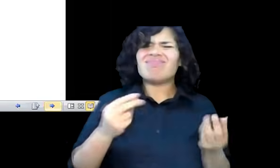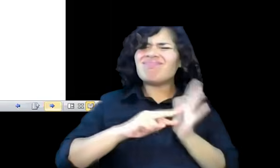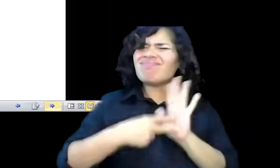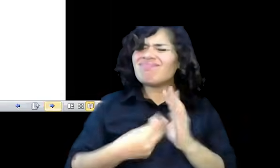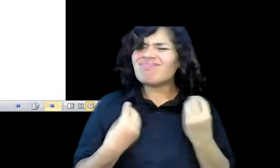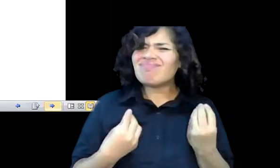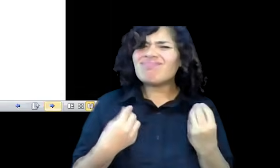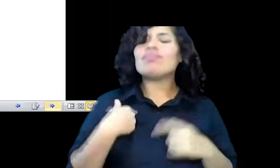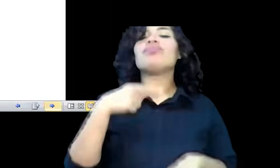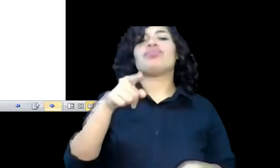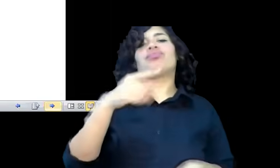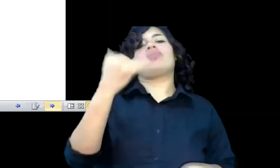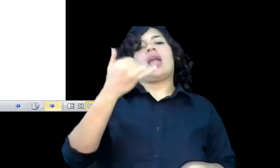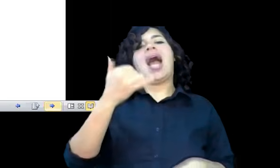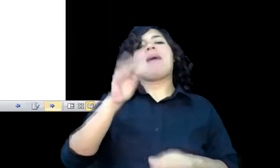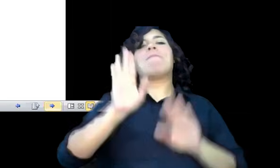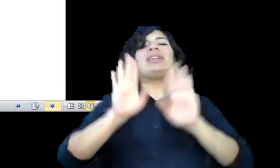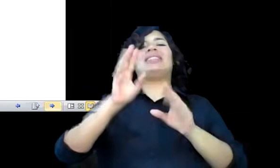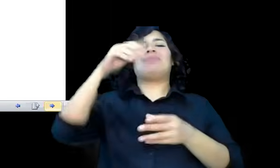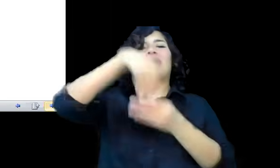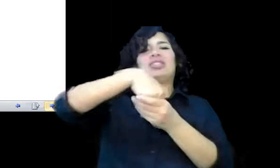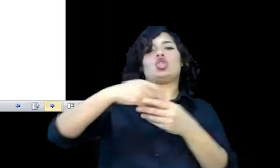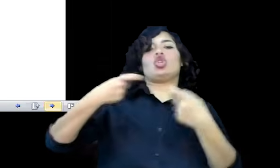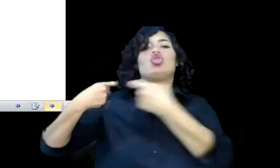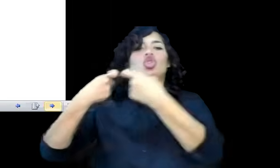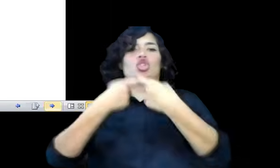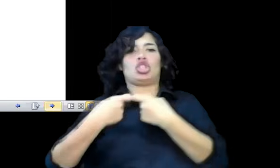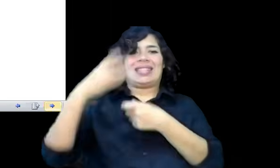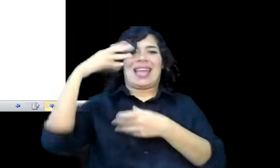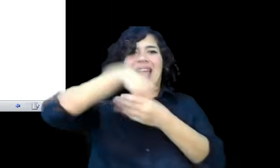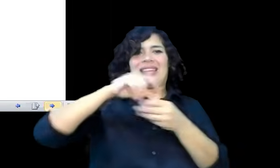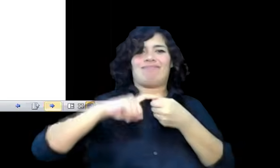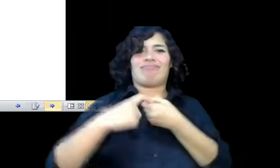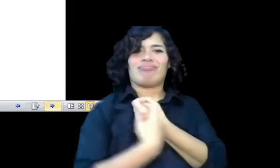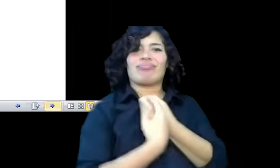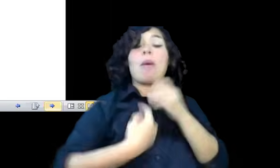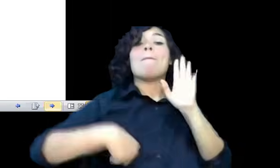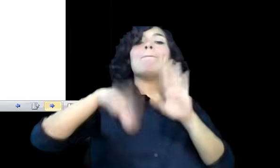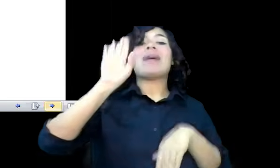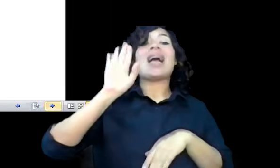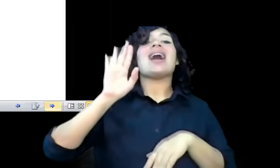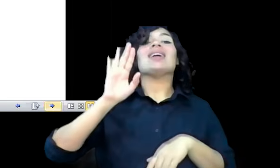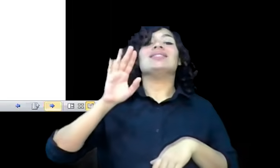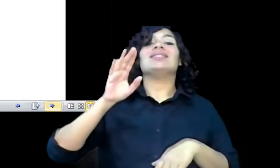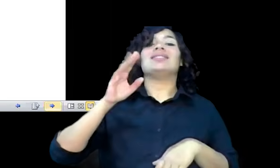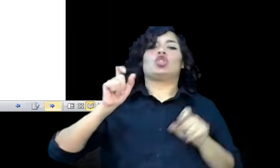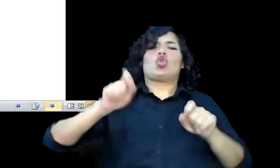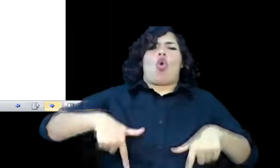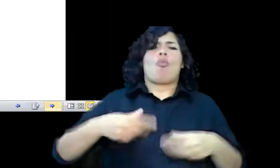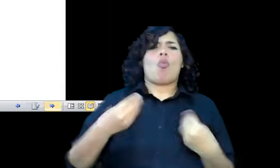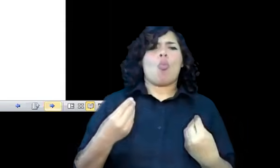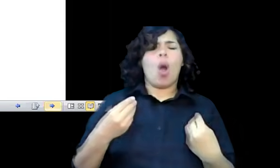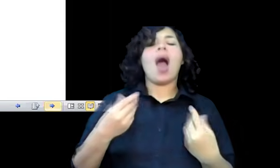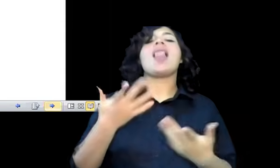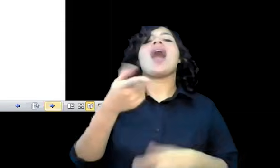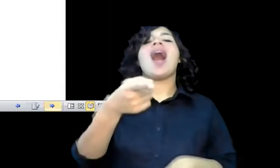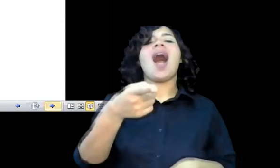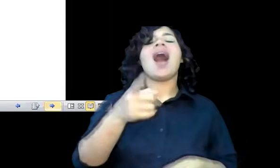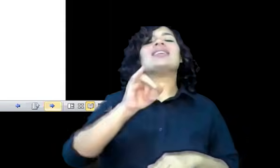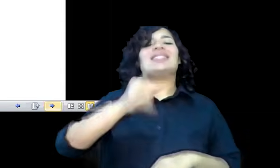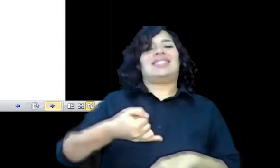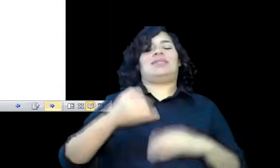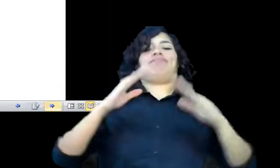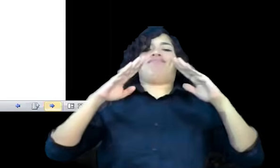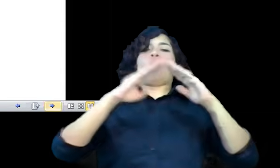algunas para régimen de participaciones societarias. Pero nos vamos a esta, que es la más común, que es la presunción de bienes del